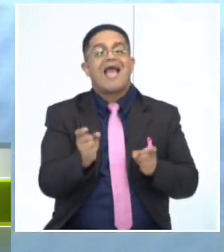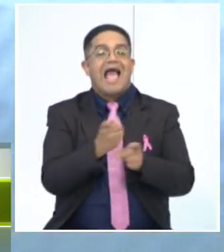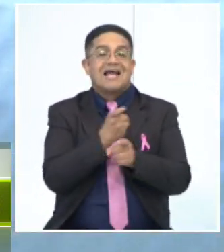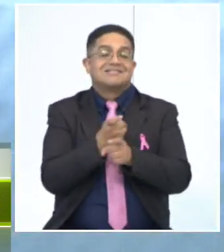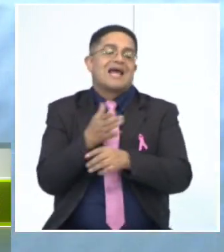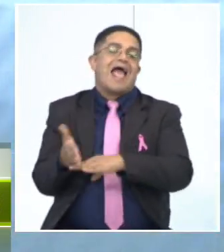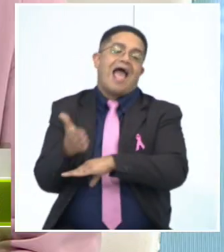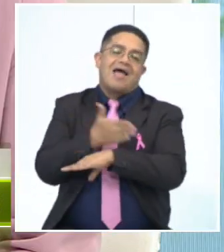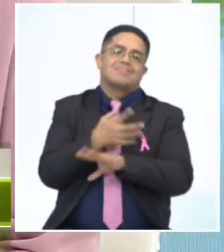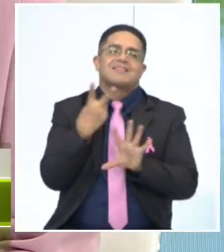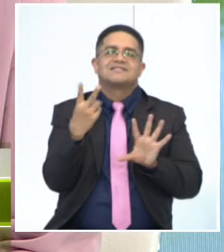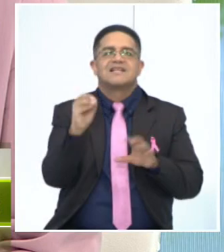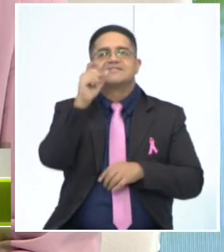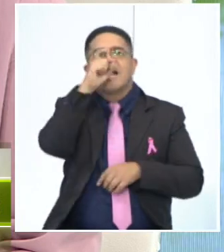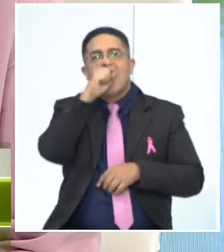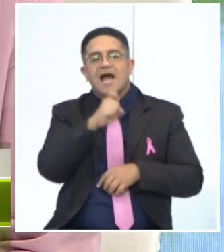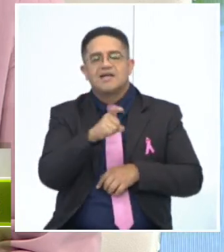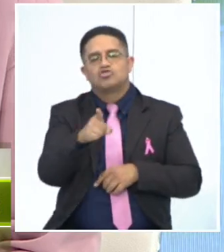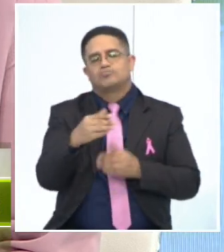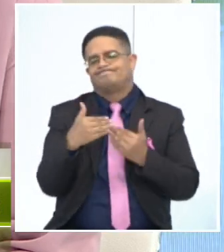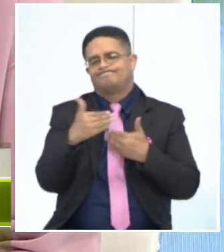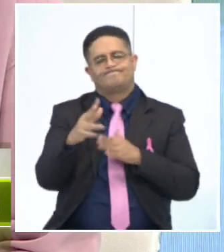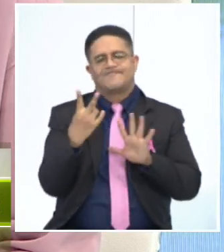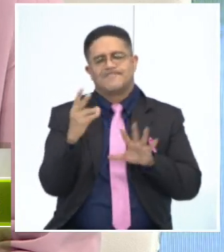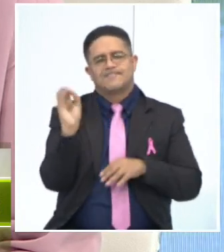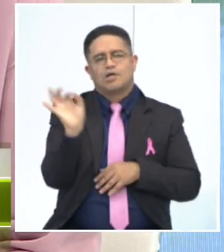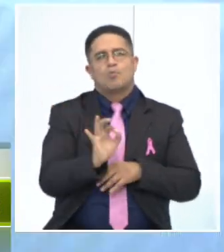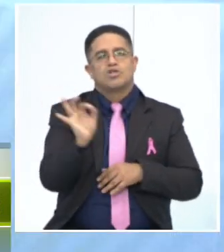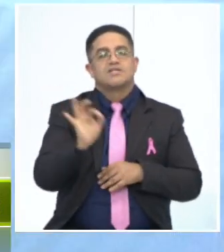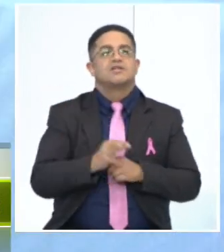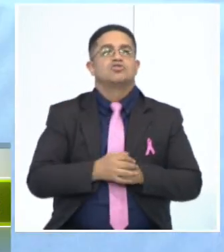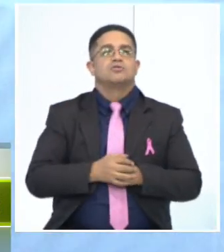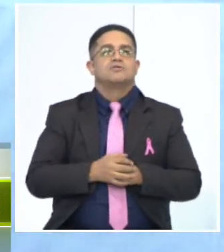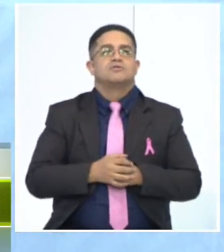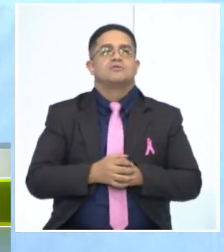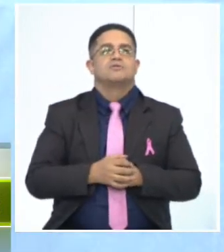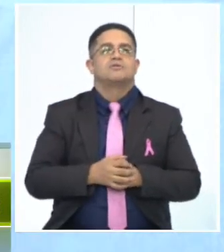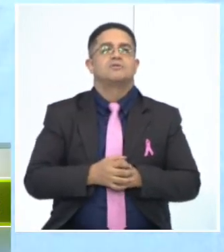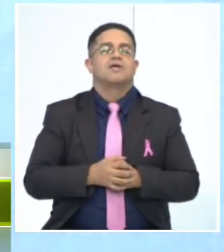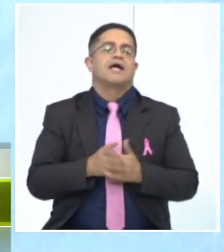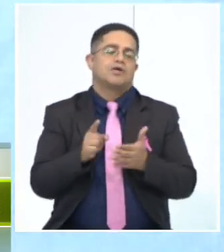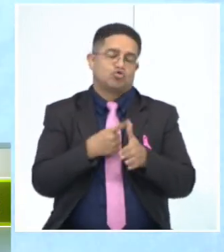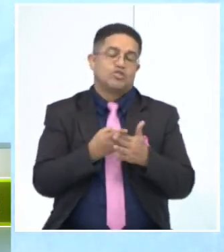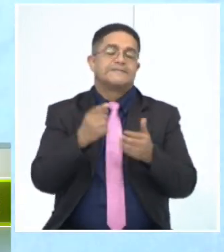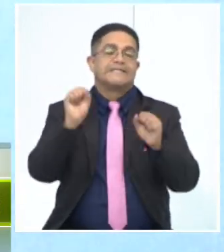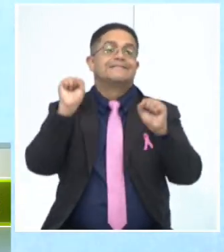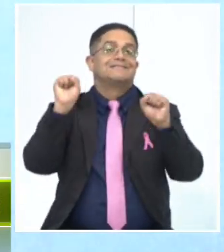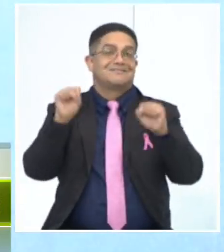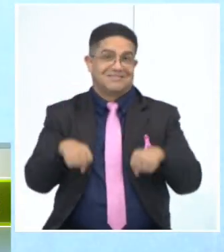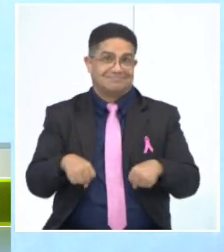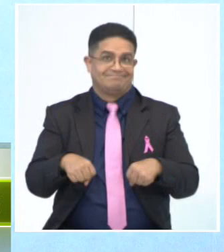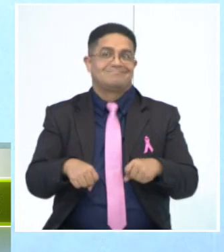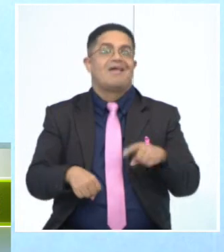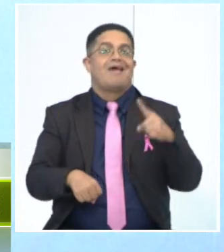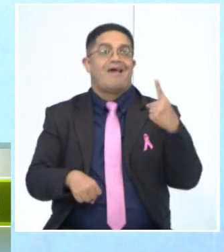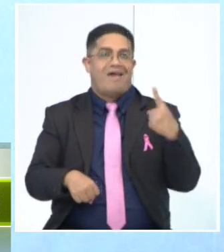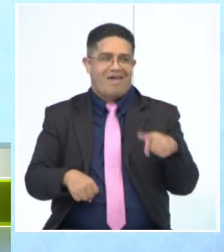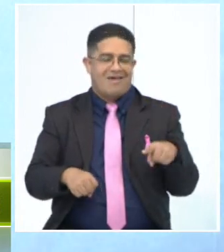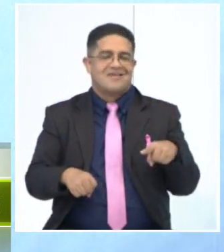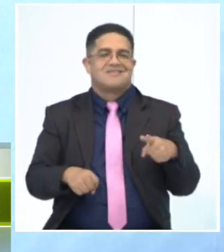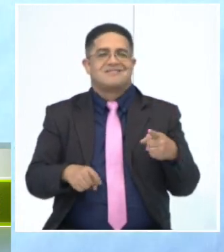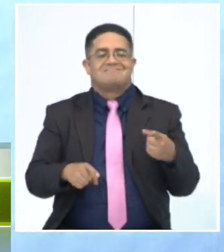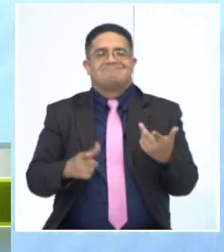años sobrepasa el 70%, que fue el caso de Angelina Jolie, que sonó mucho. Entonces sí existe una